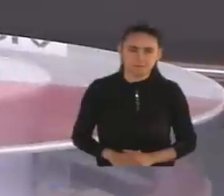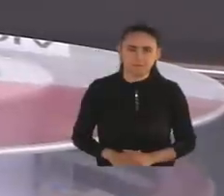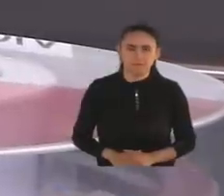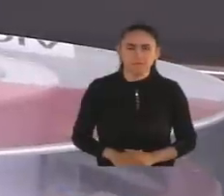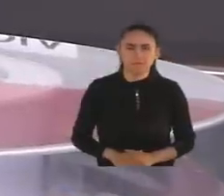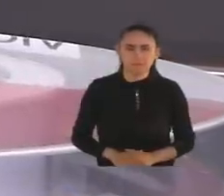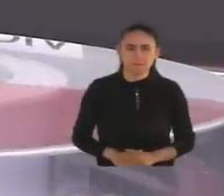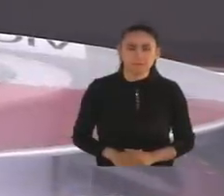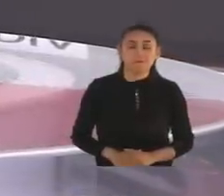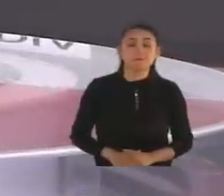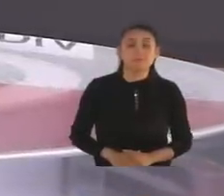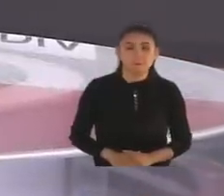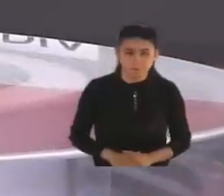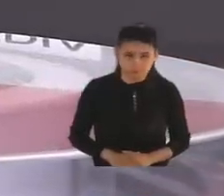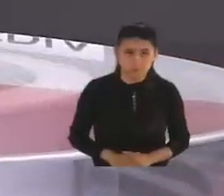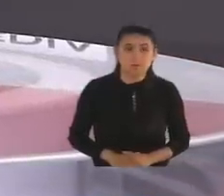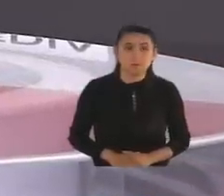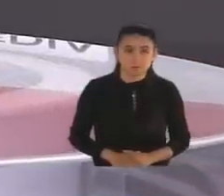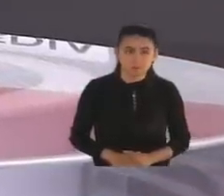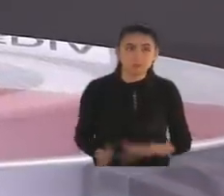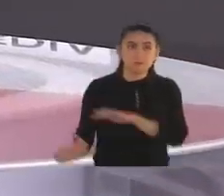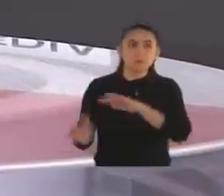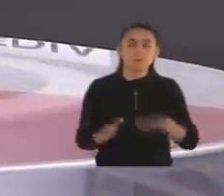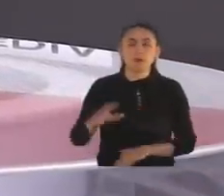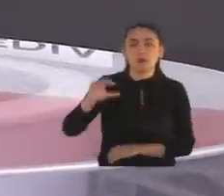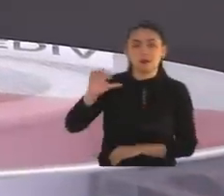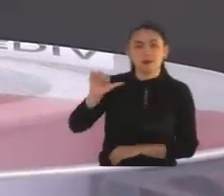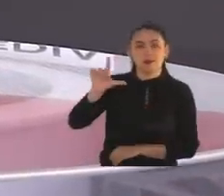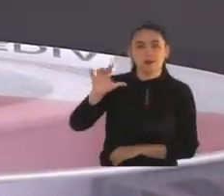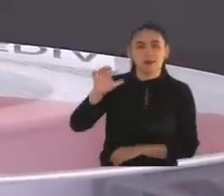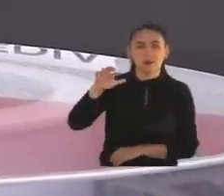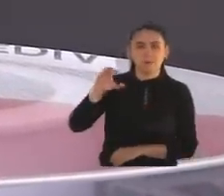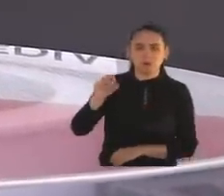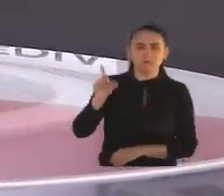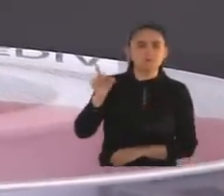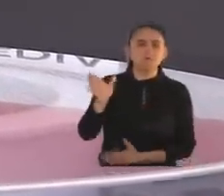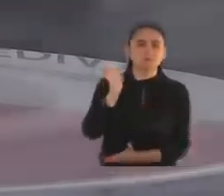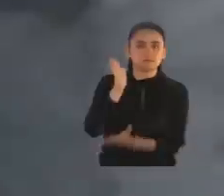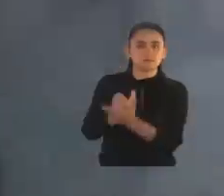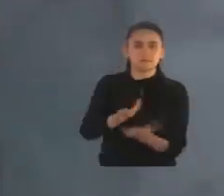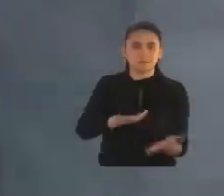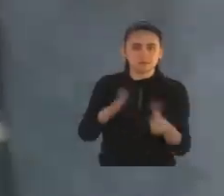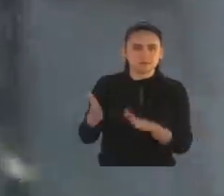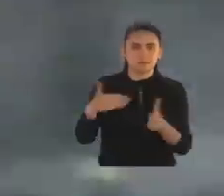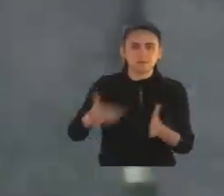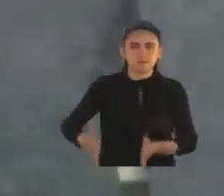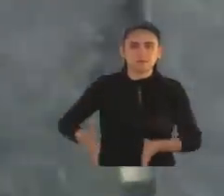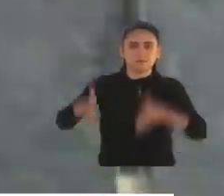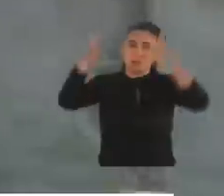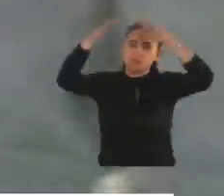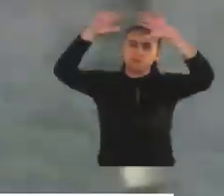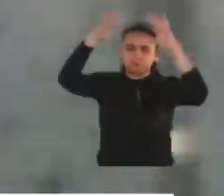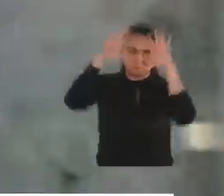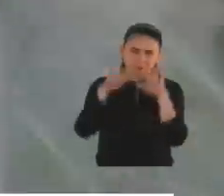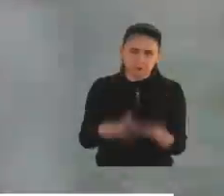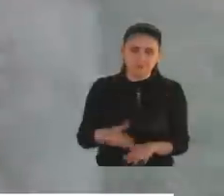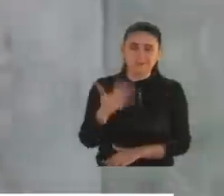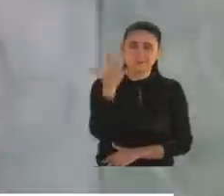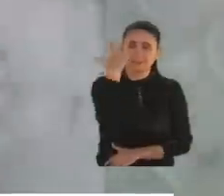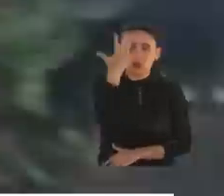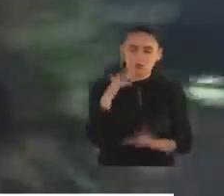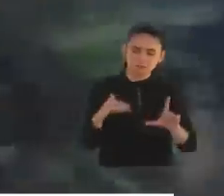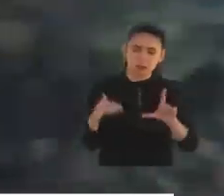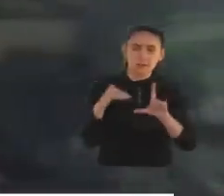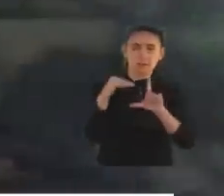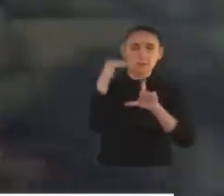Venga de donde... Y en Alepo, Siria, 13 personas murieron tras el colapso de un edificio residencial. La caída de la edificación de 5 pisos se